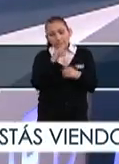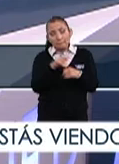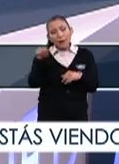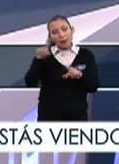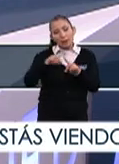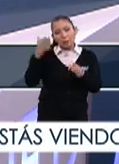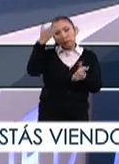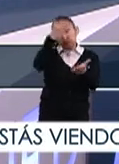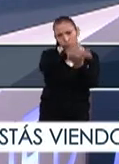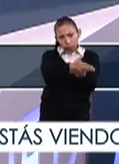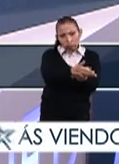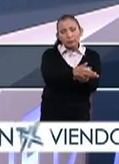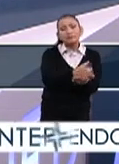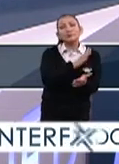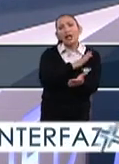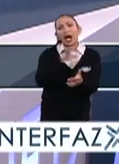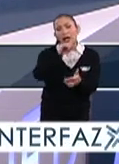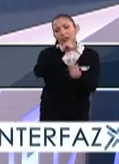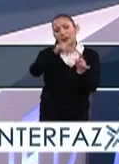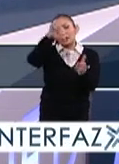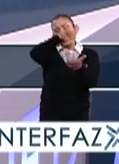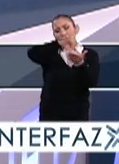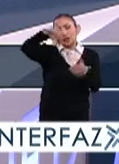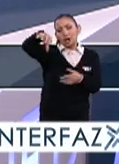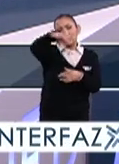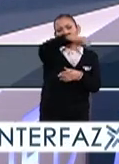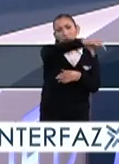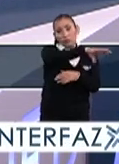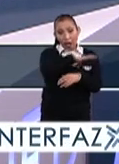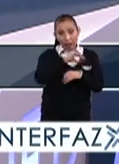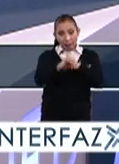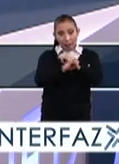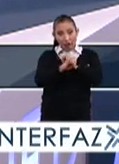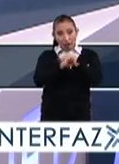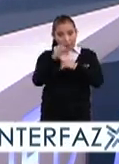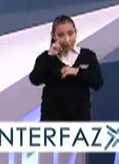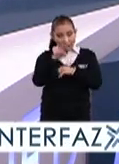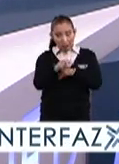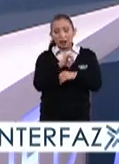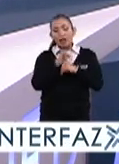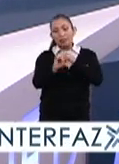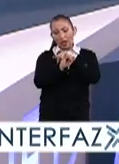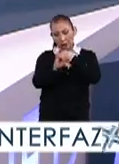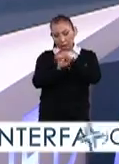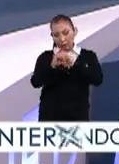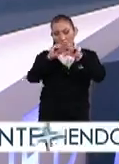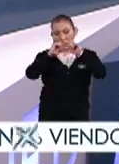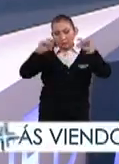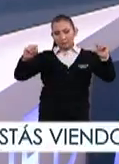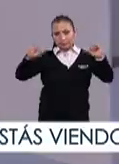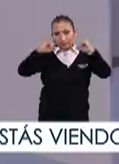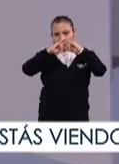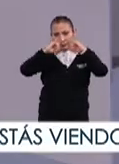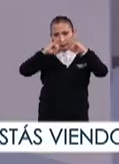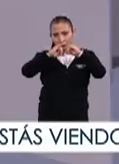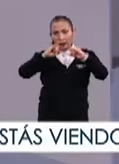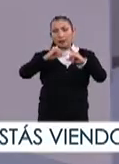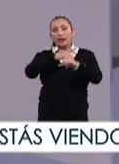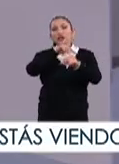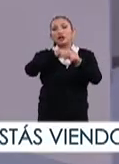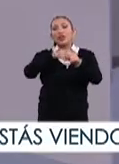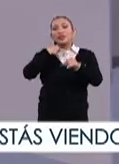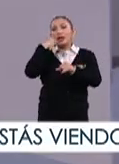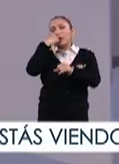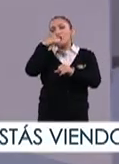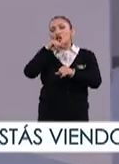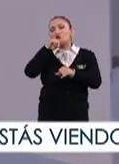ahí pueden acudir y hay varios centros también ya del Seguro Social. Sí, en la página de internet del Instituto Nacional de